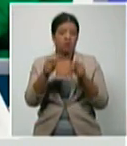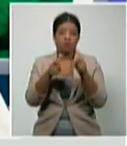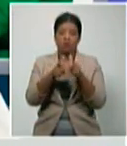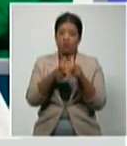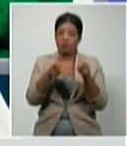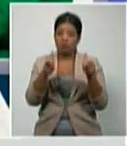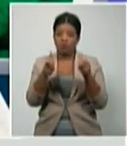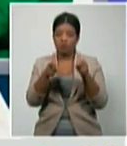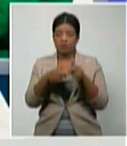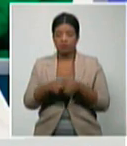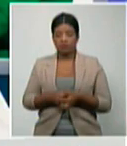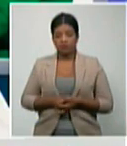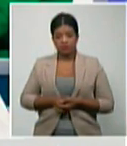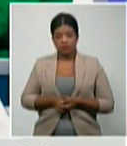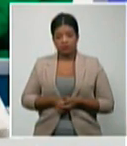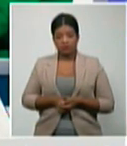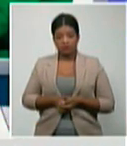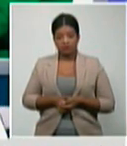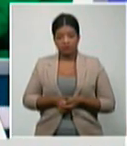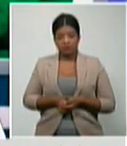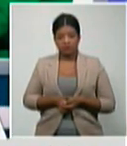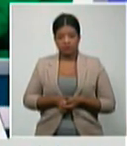ha ido produciendo en este caso.